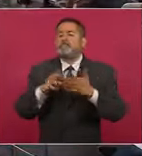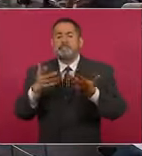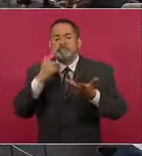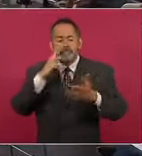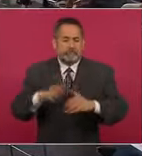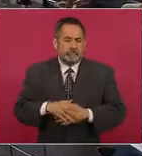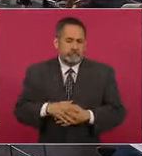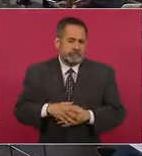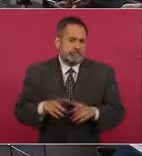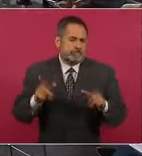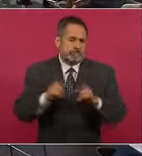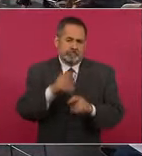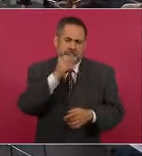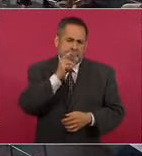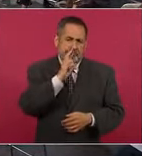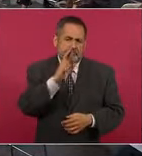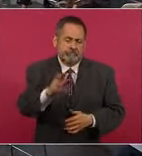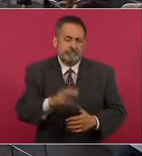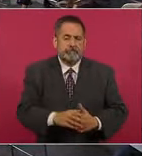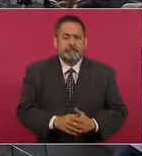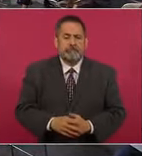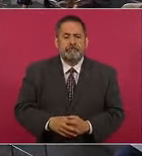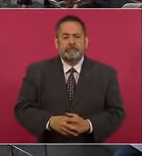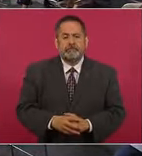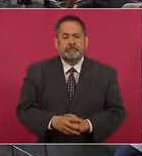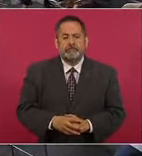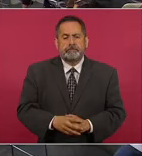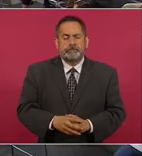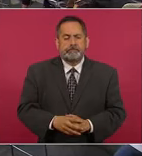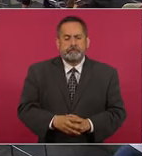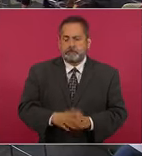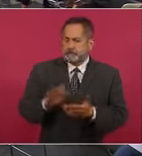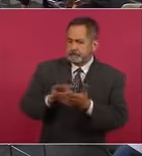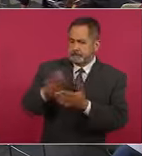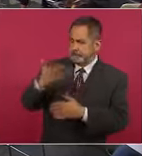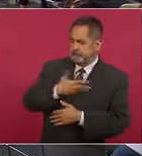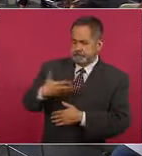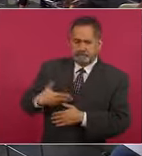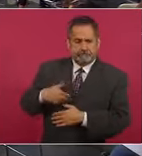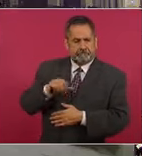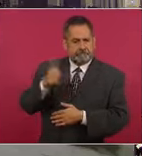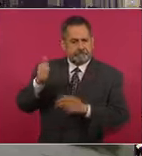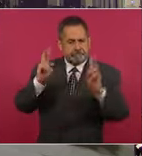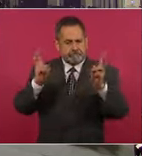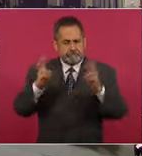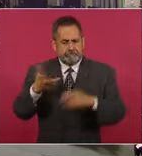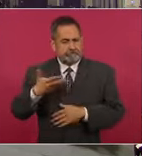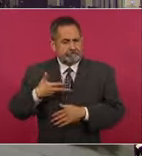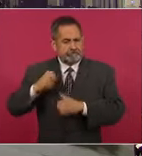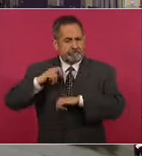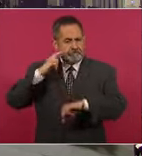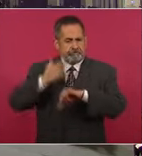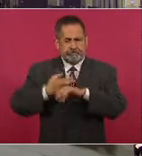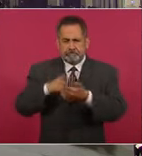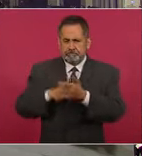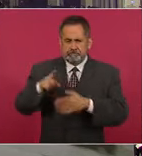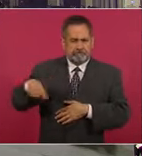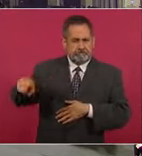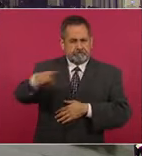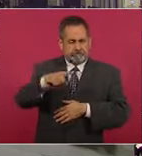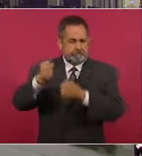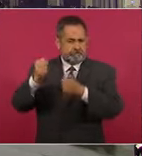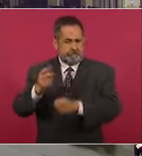puedo responderte. Gracias, presidente. En otro tema, aprovechando la presencia de los titulares de la Seguridad Ciudadana